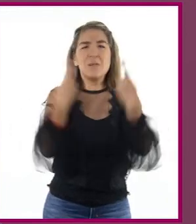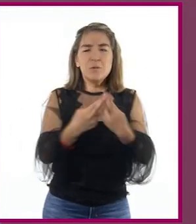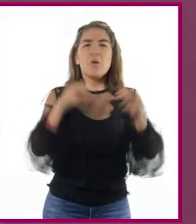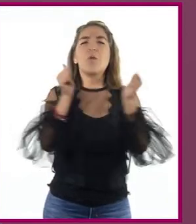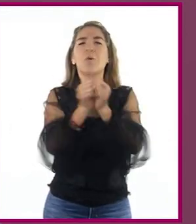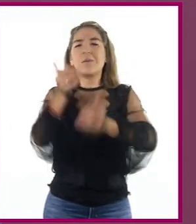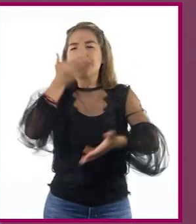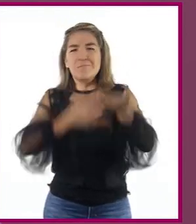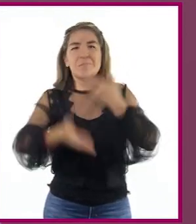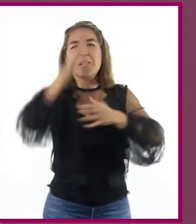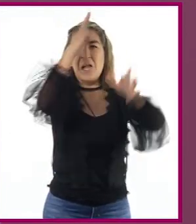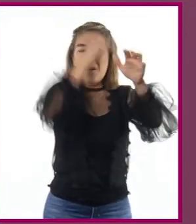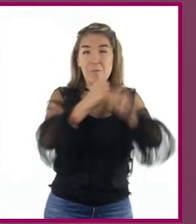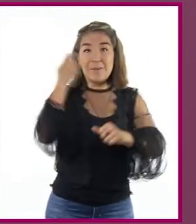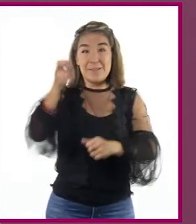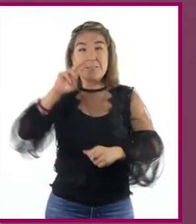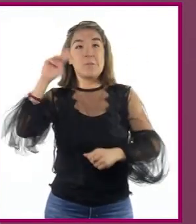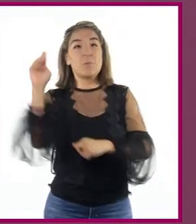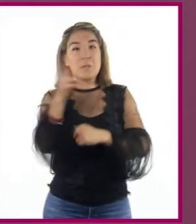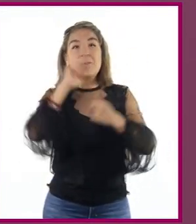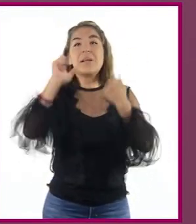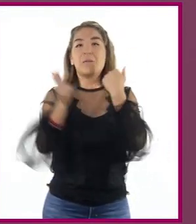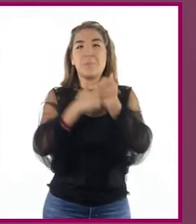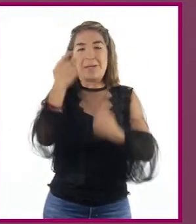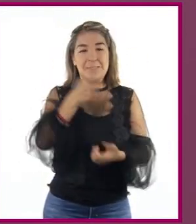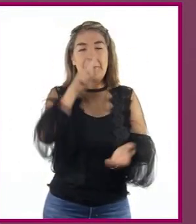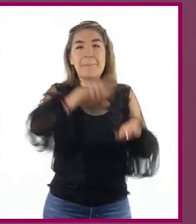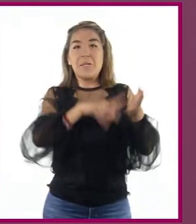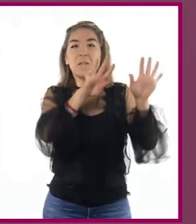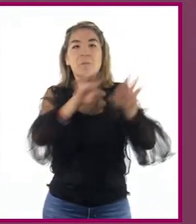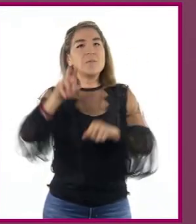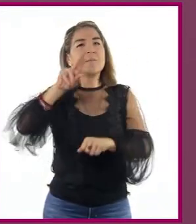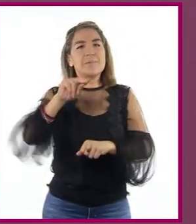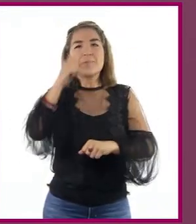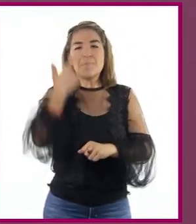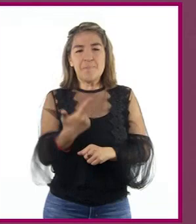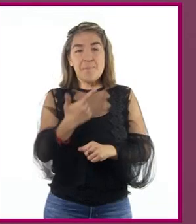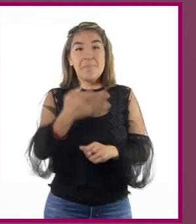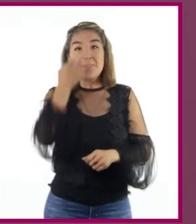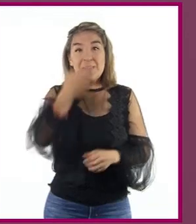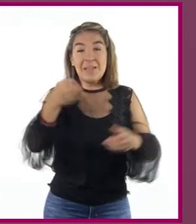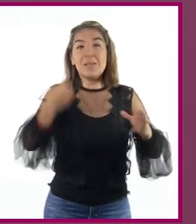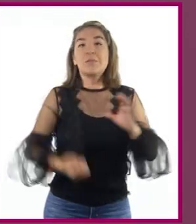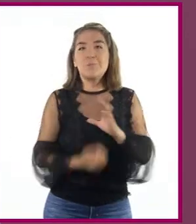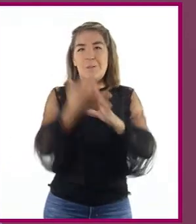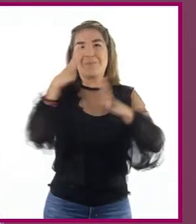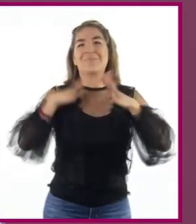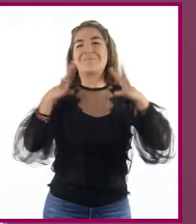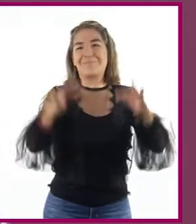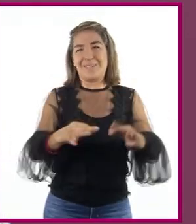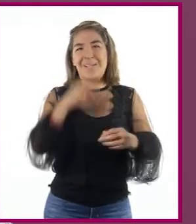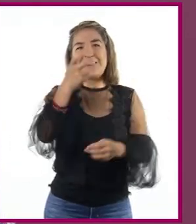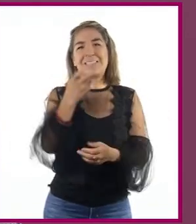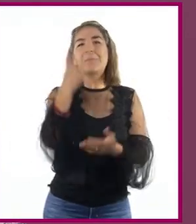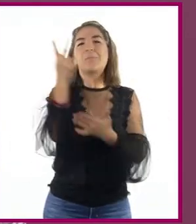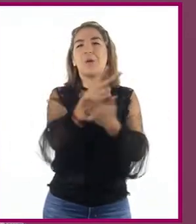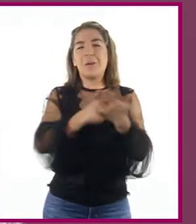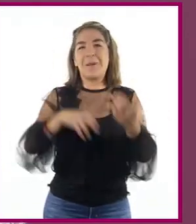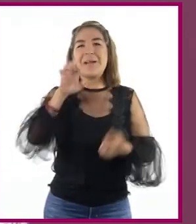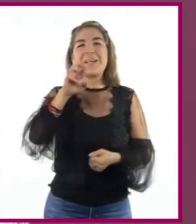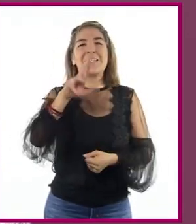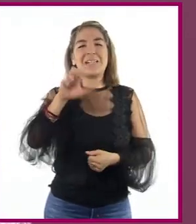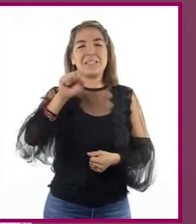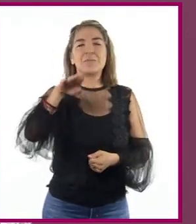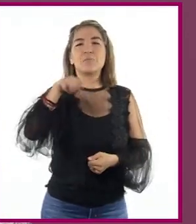negociaciones entre las universidades europeas, en 1987 nació el programa Erasmus. Hasta aquí